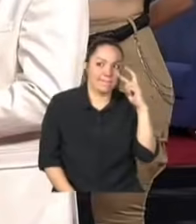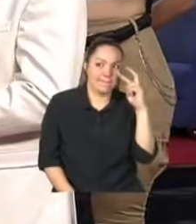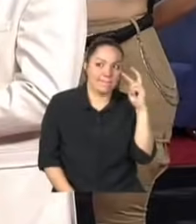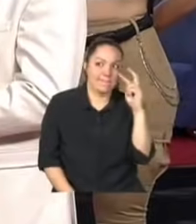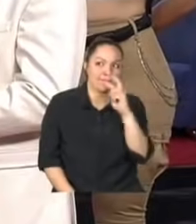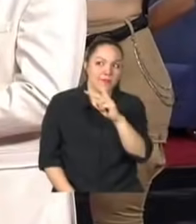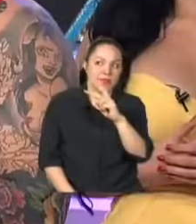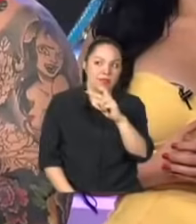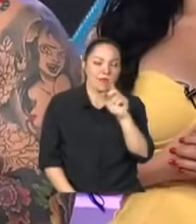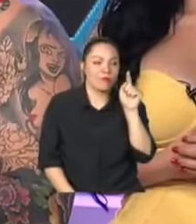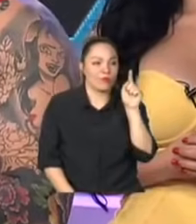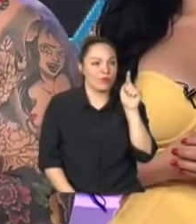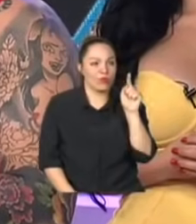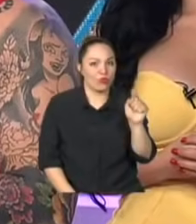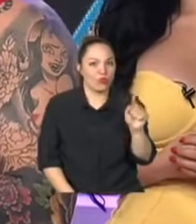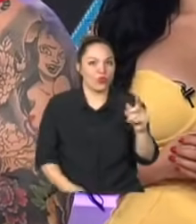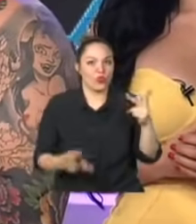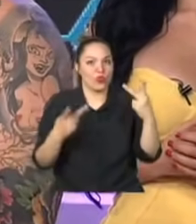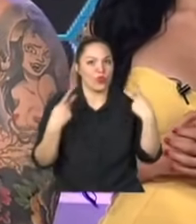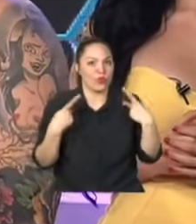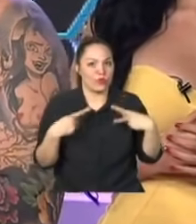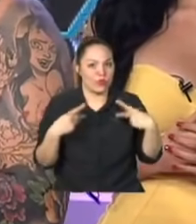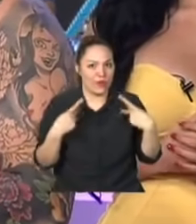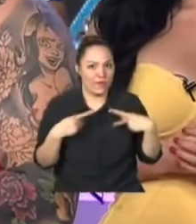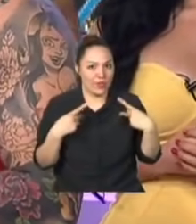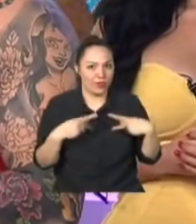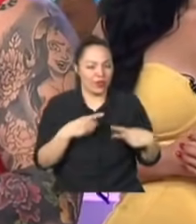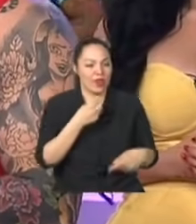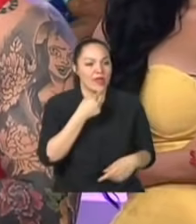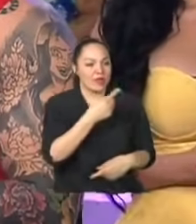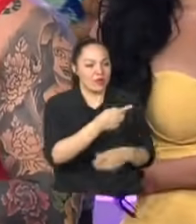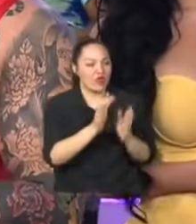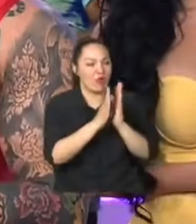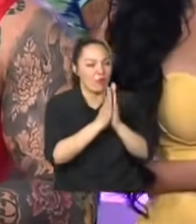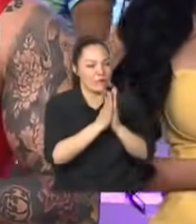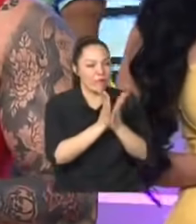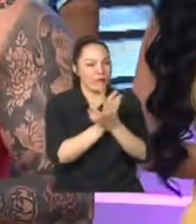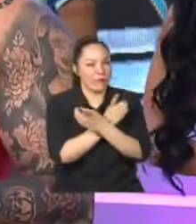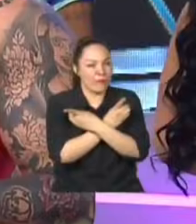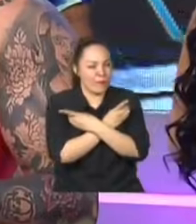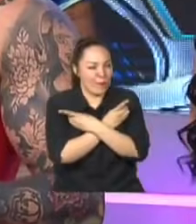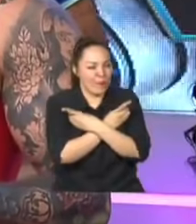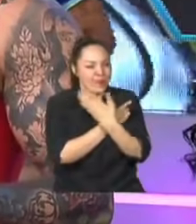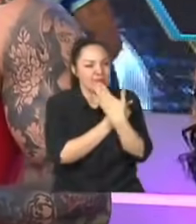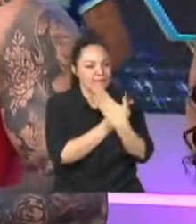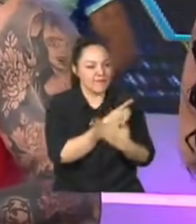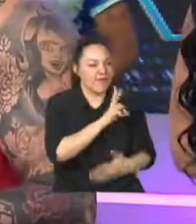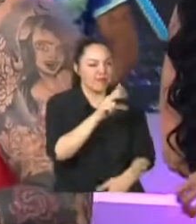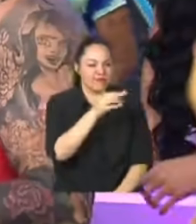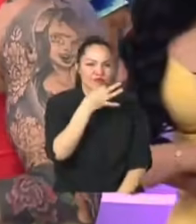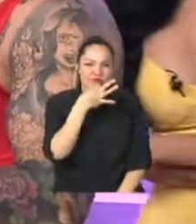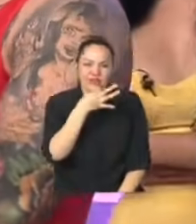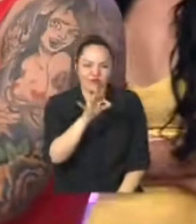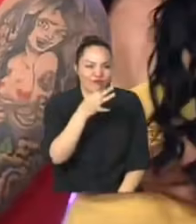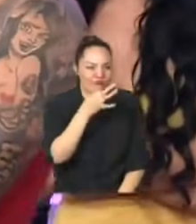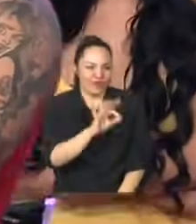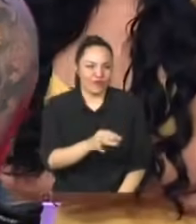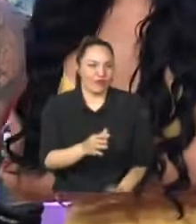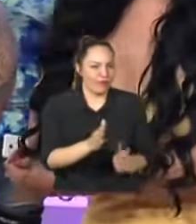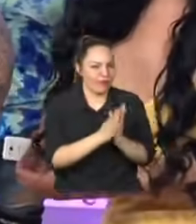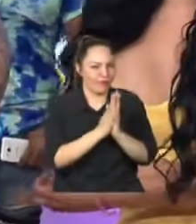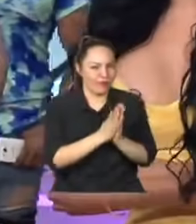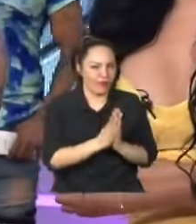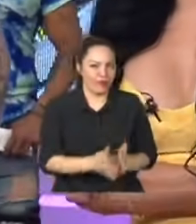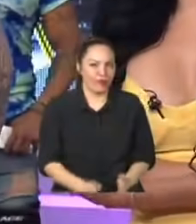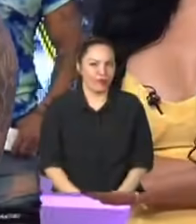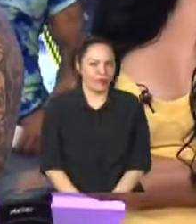tú agarres a una persona, te lo suplico, pórtate bien. No seas tan grosero con las mujeres. Aplica tus